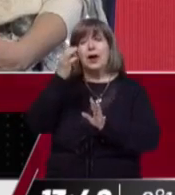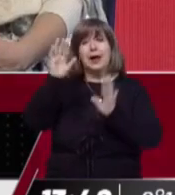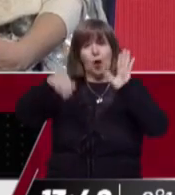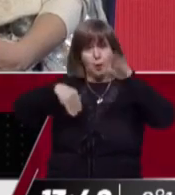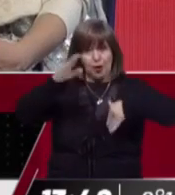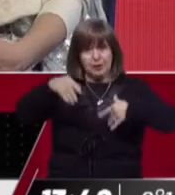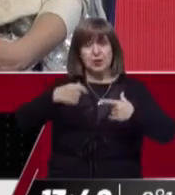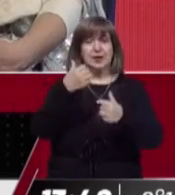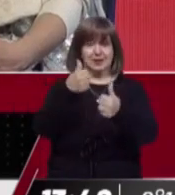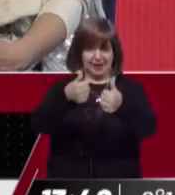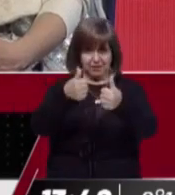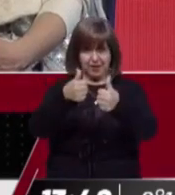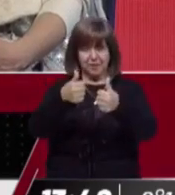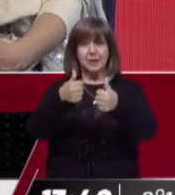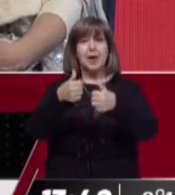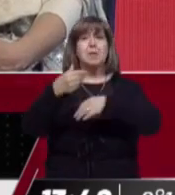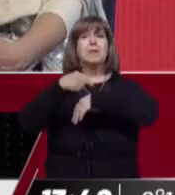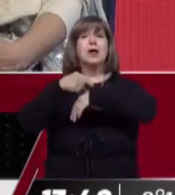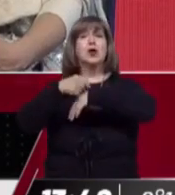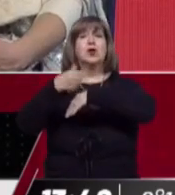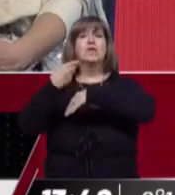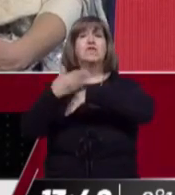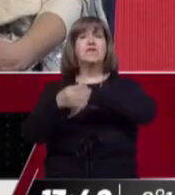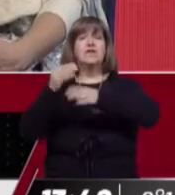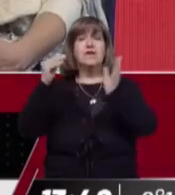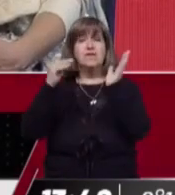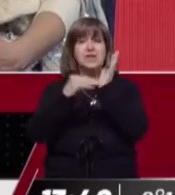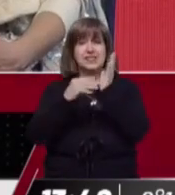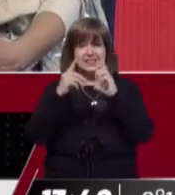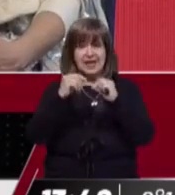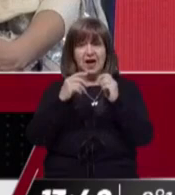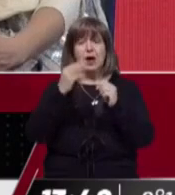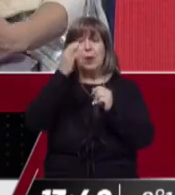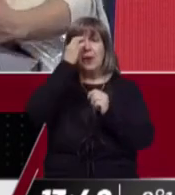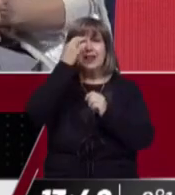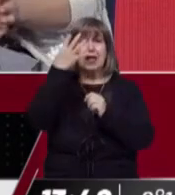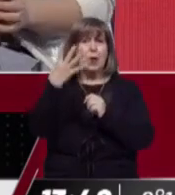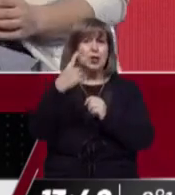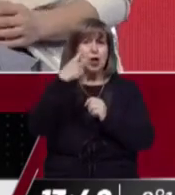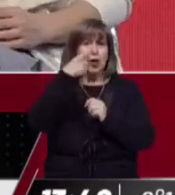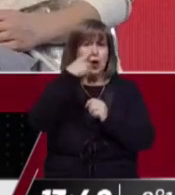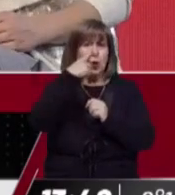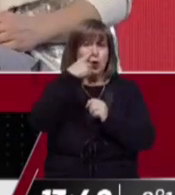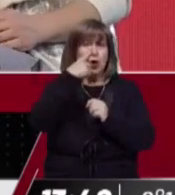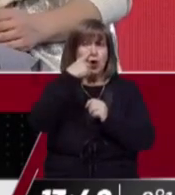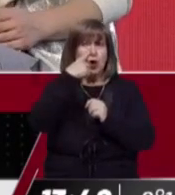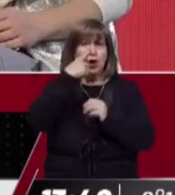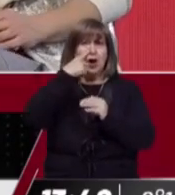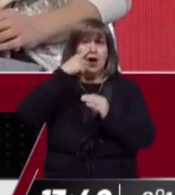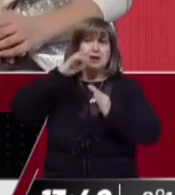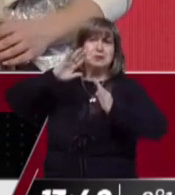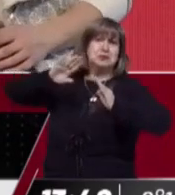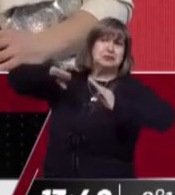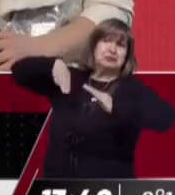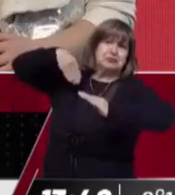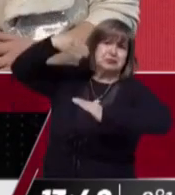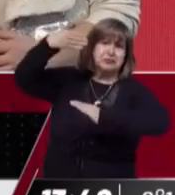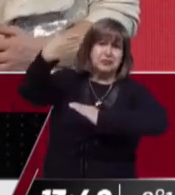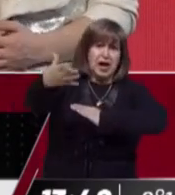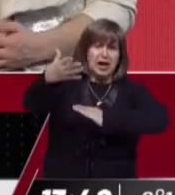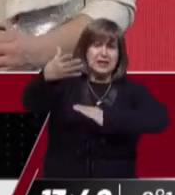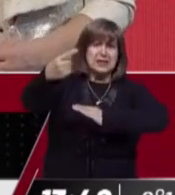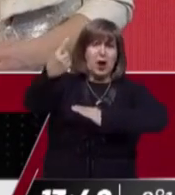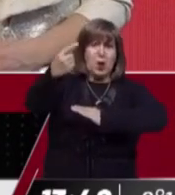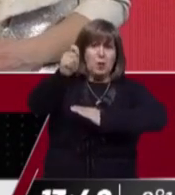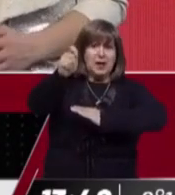convocatoria la fecha que ponen en la convocatoria nos están invitando a apitar dentro de un mes